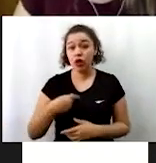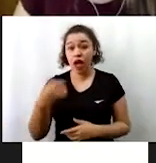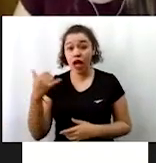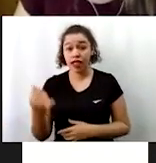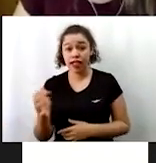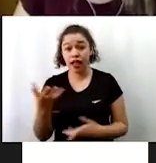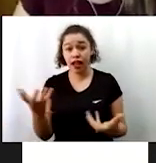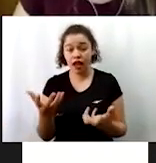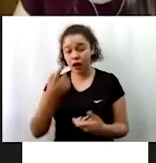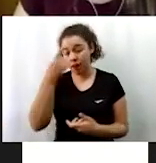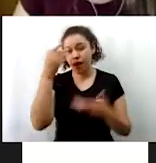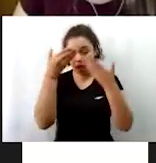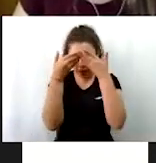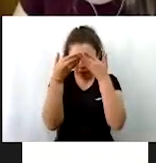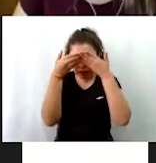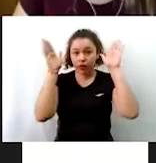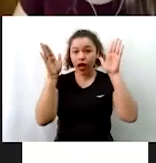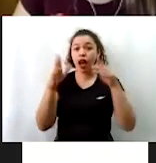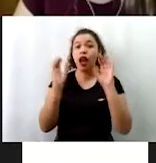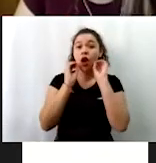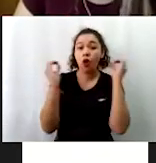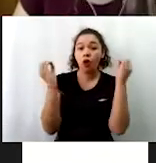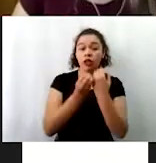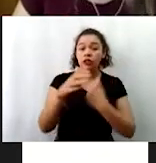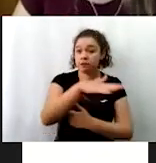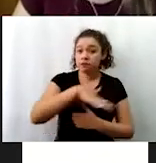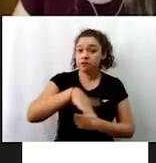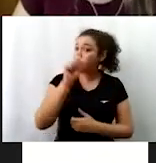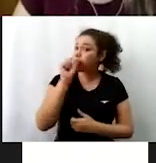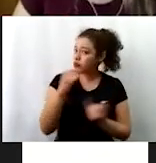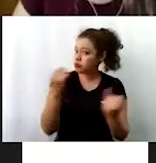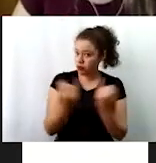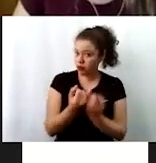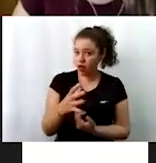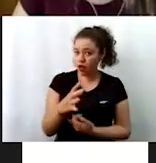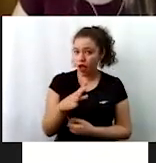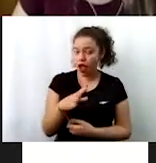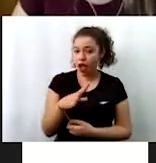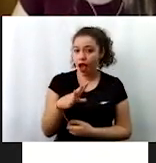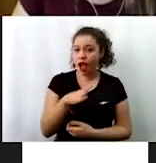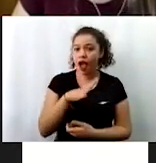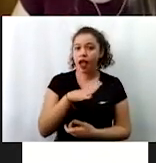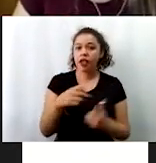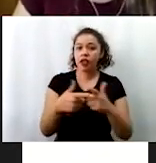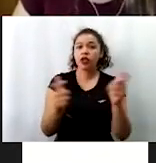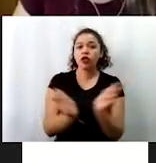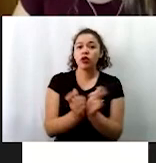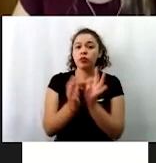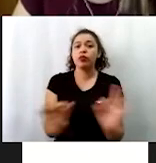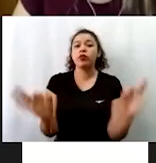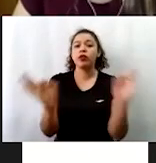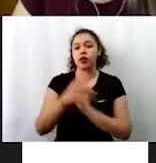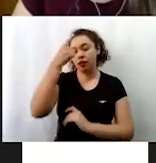para crear conciencia de que las organizaciones también tienen un cupo súper importante en el